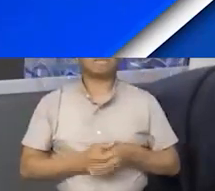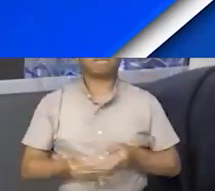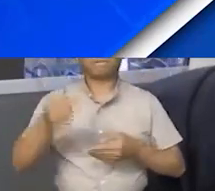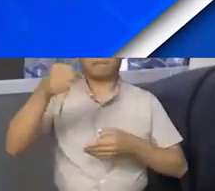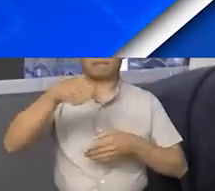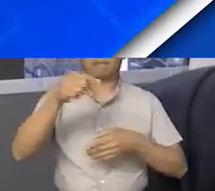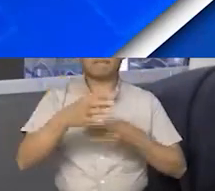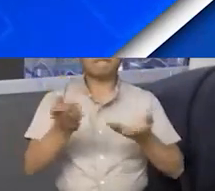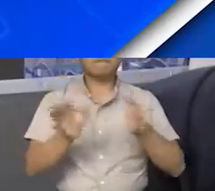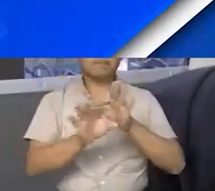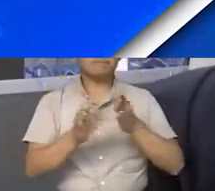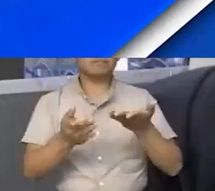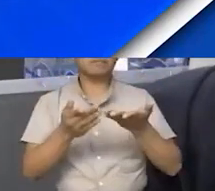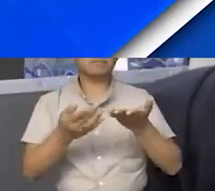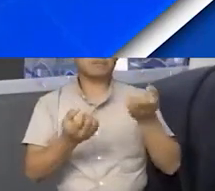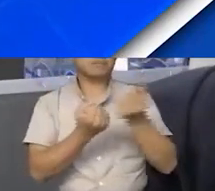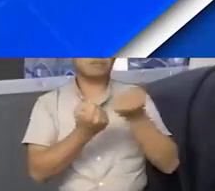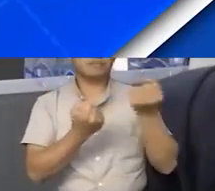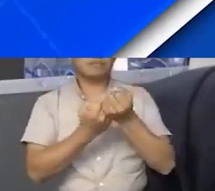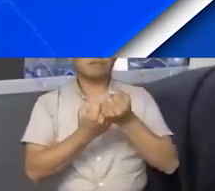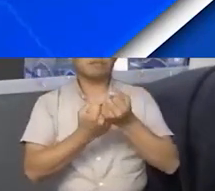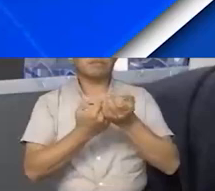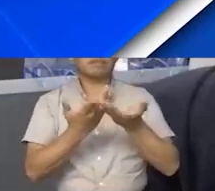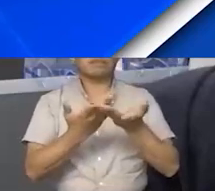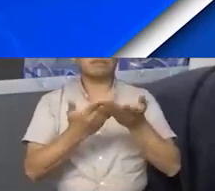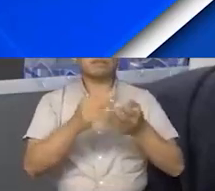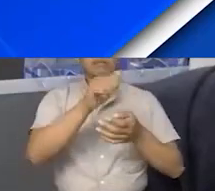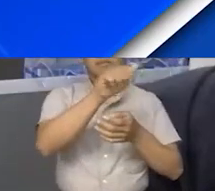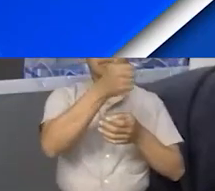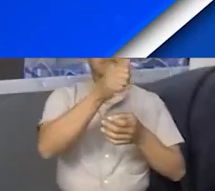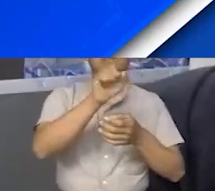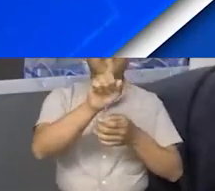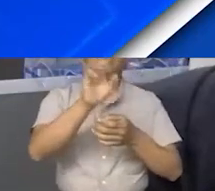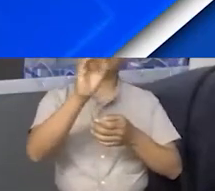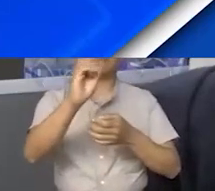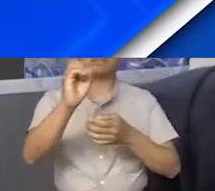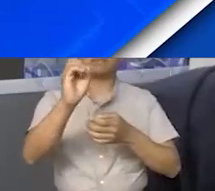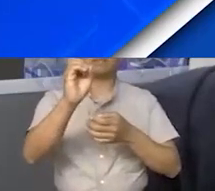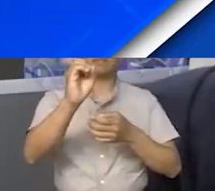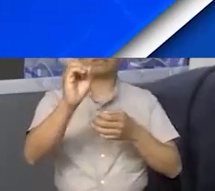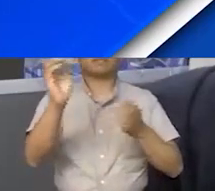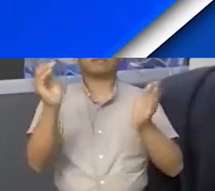Este último rubro contribuye con un